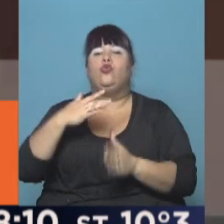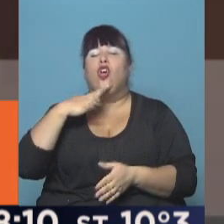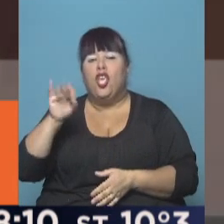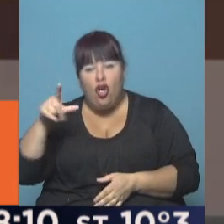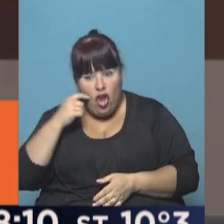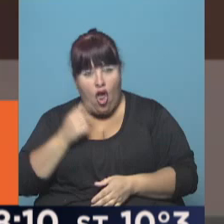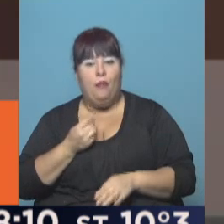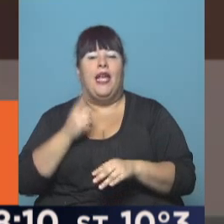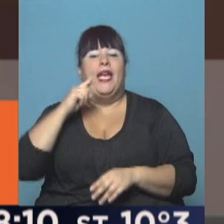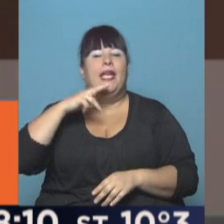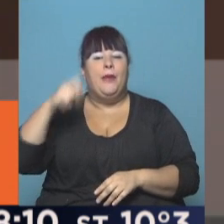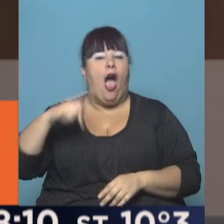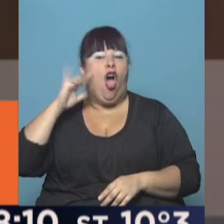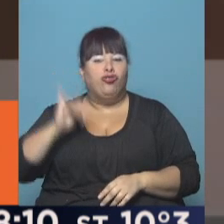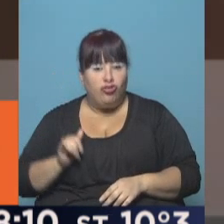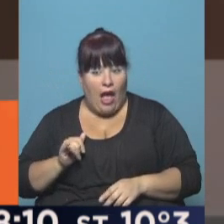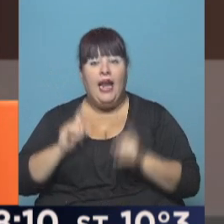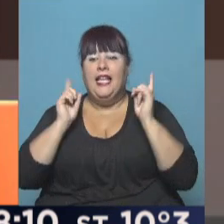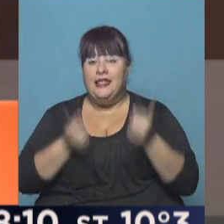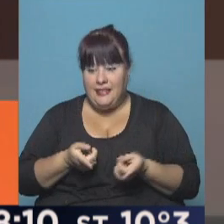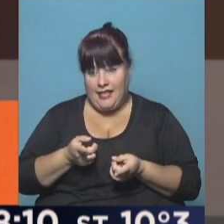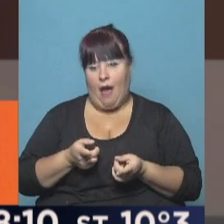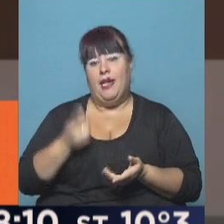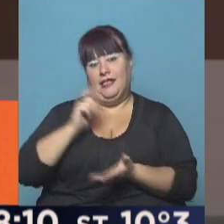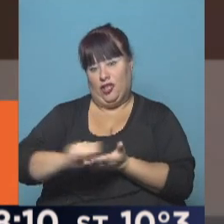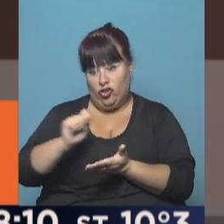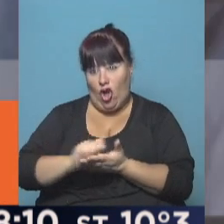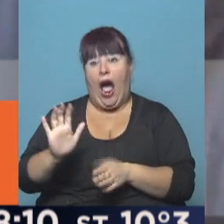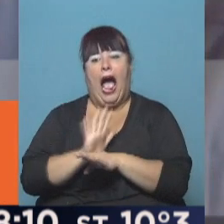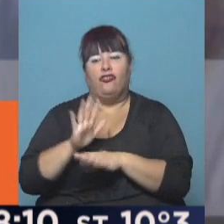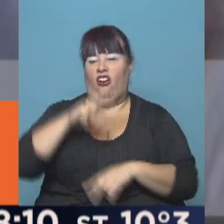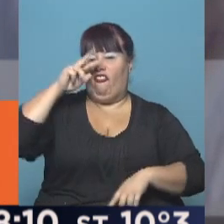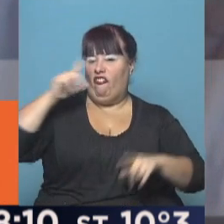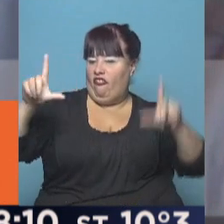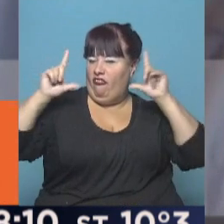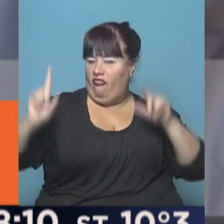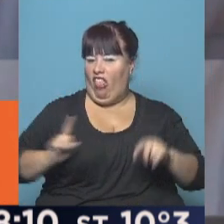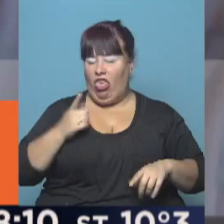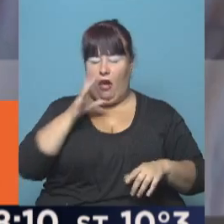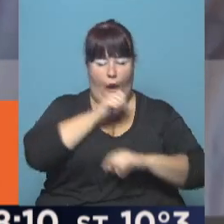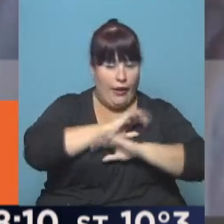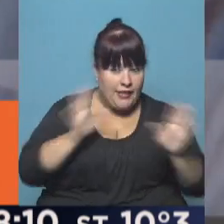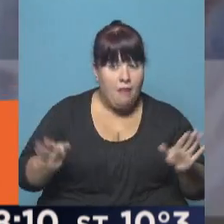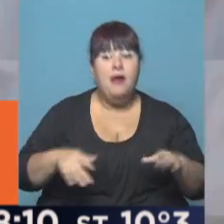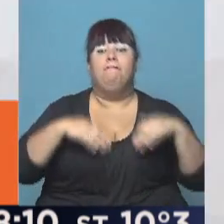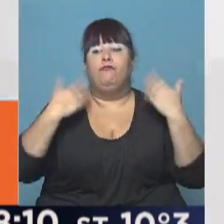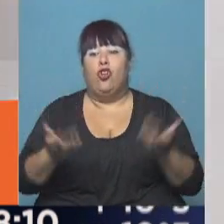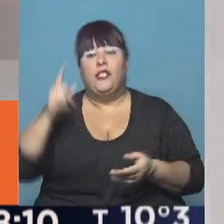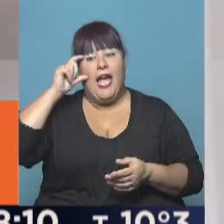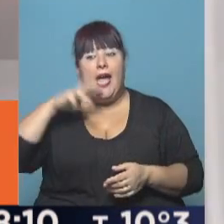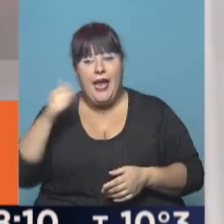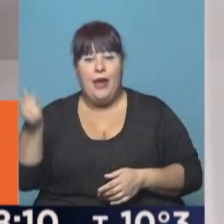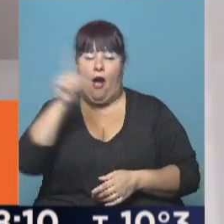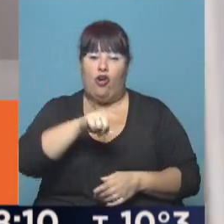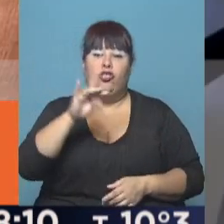interpretado por iván gonzález además un escritor un actor egocéntrico entre insoportables y por eba interpretada por